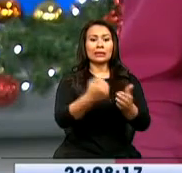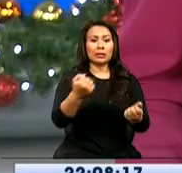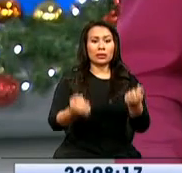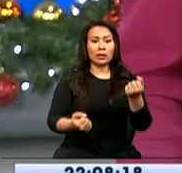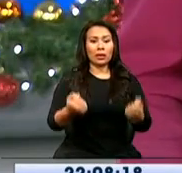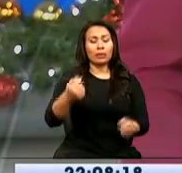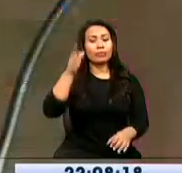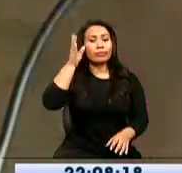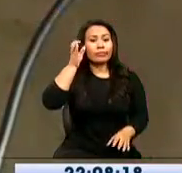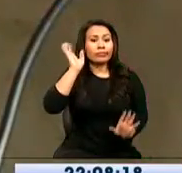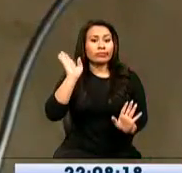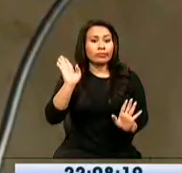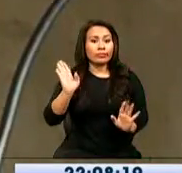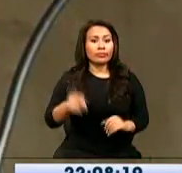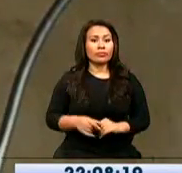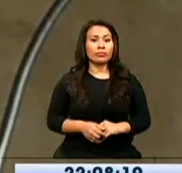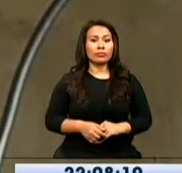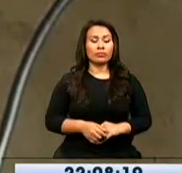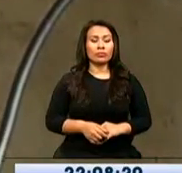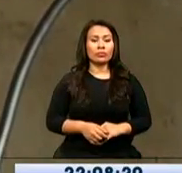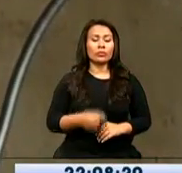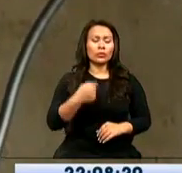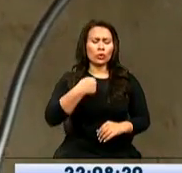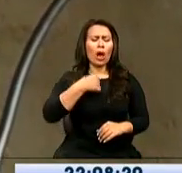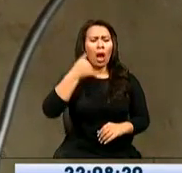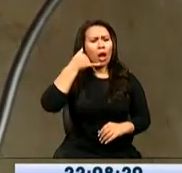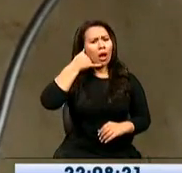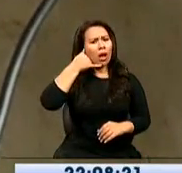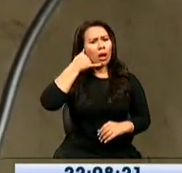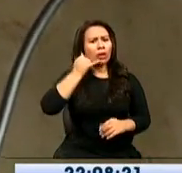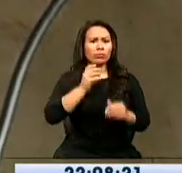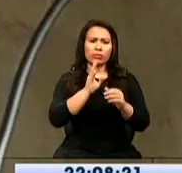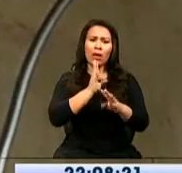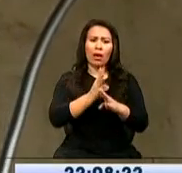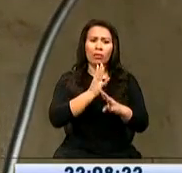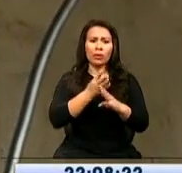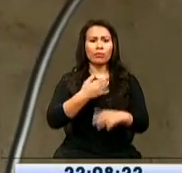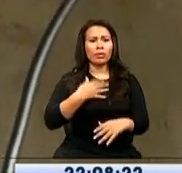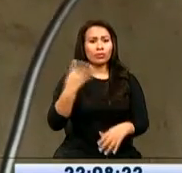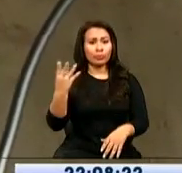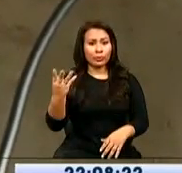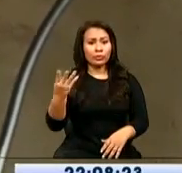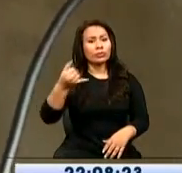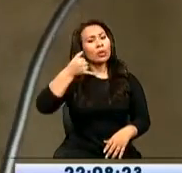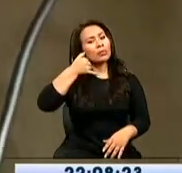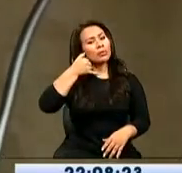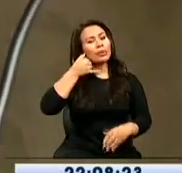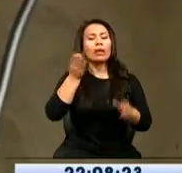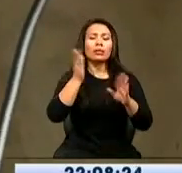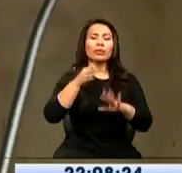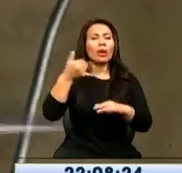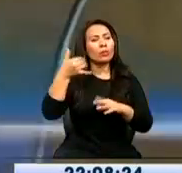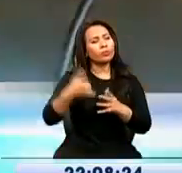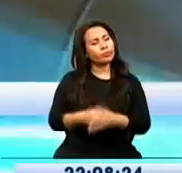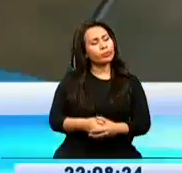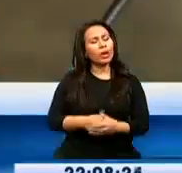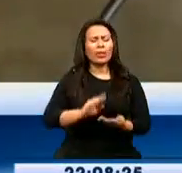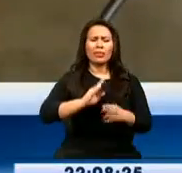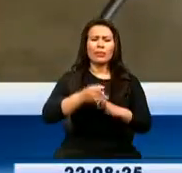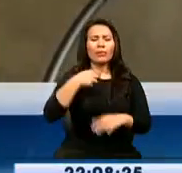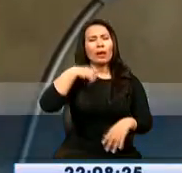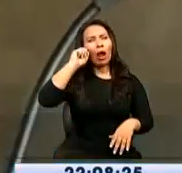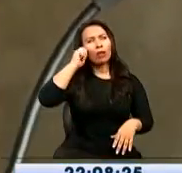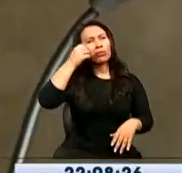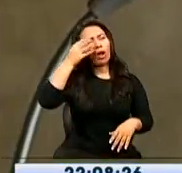Estuvimos hablando ahí un ratito y él cerramos la llamada. Después de